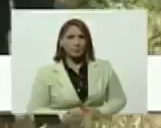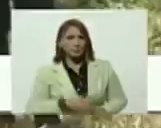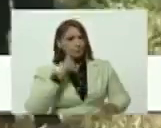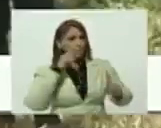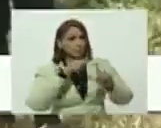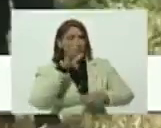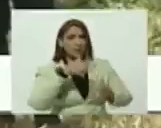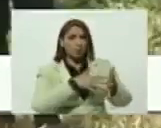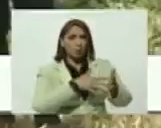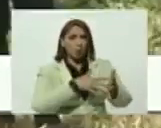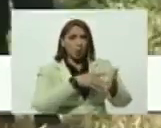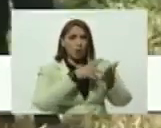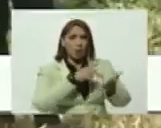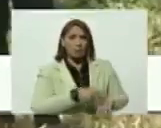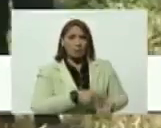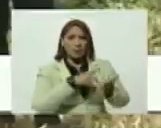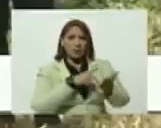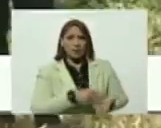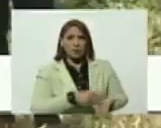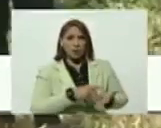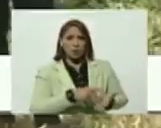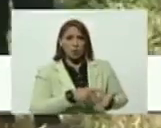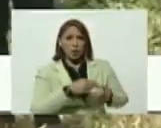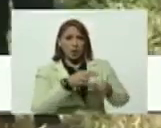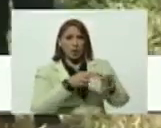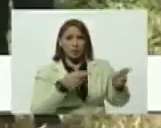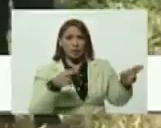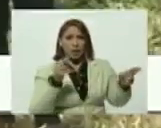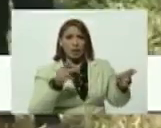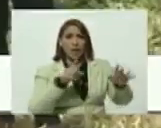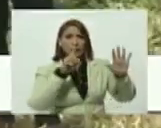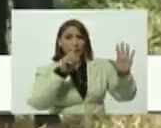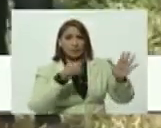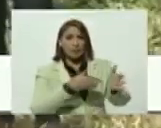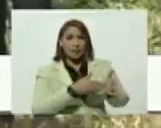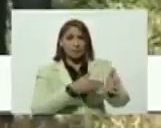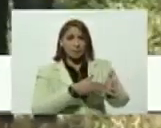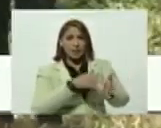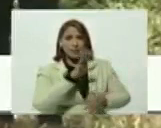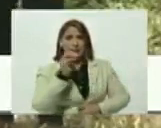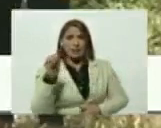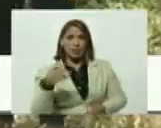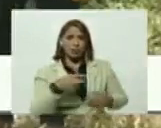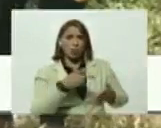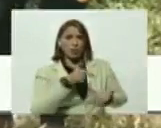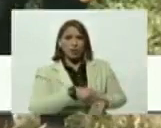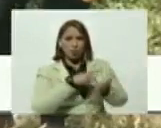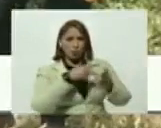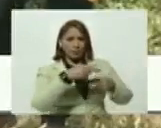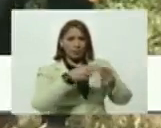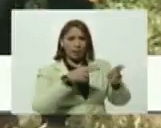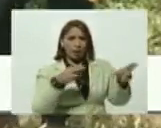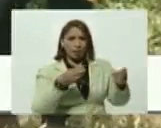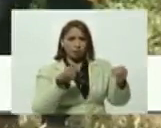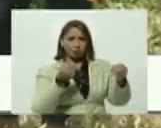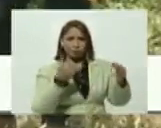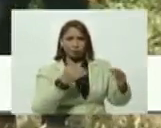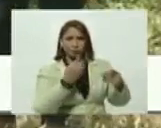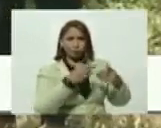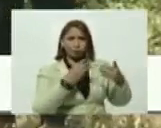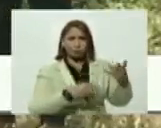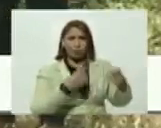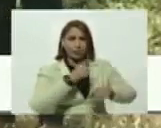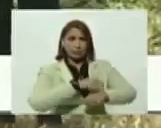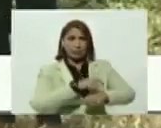de 5.000 kilos por hectárea y hasta en algunos lotes hasta de 6.500 kilos por hectárea, porque con la calidad de insumos que tuvimos al tiempo que los